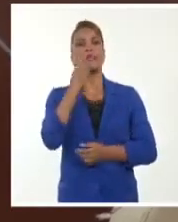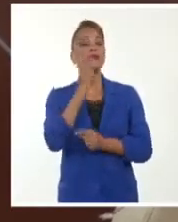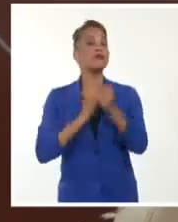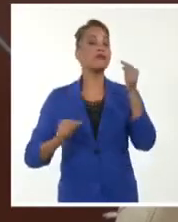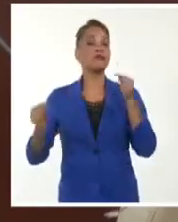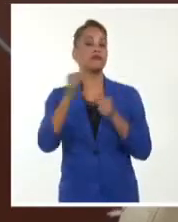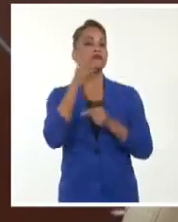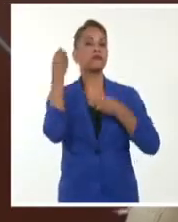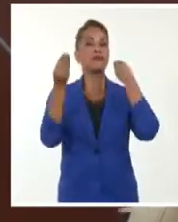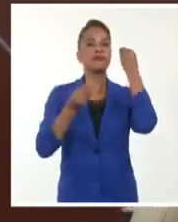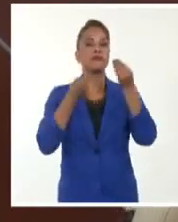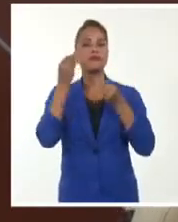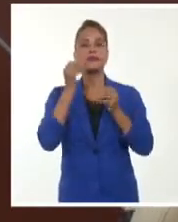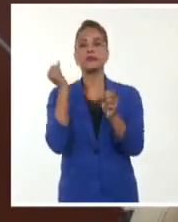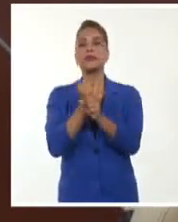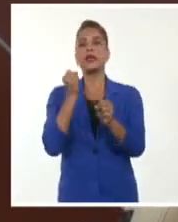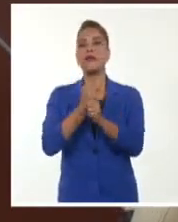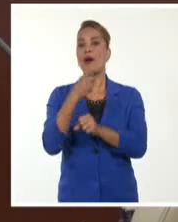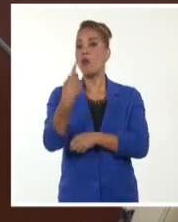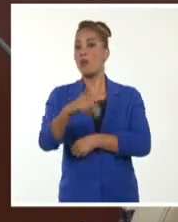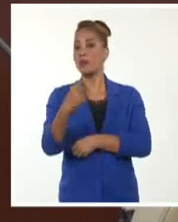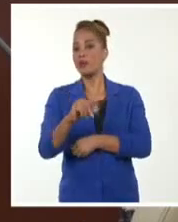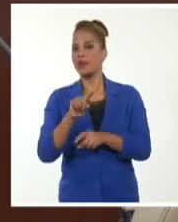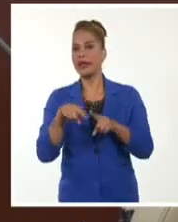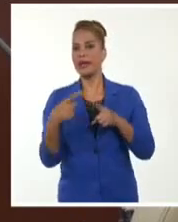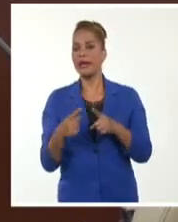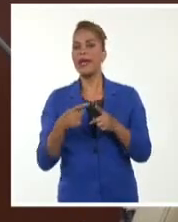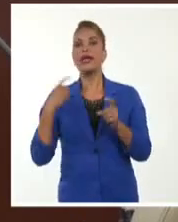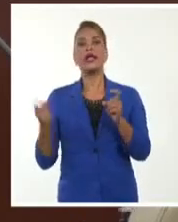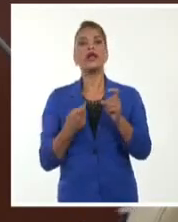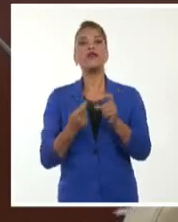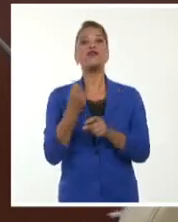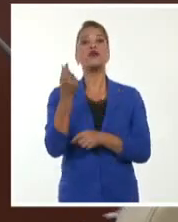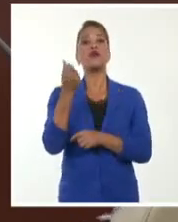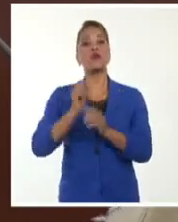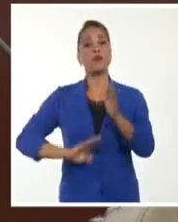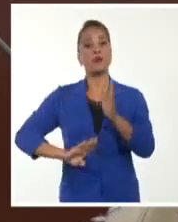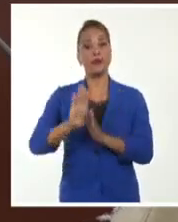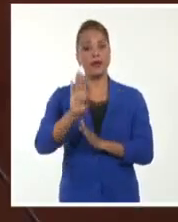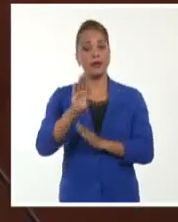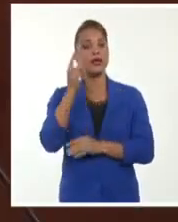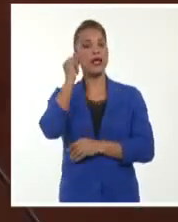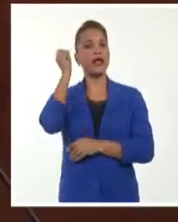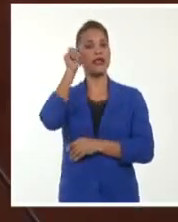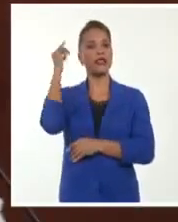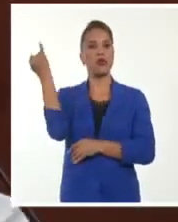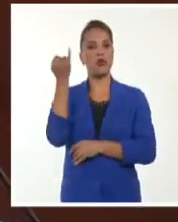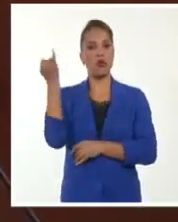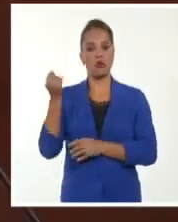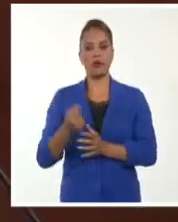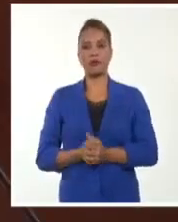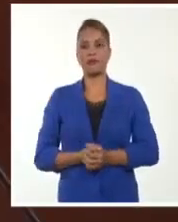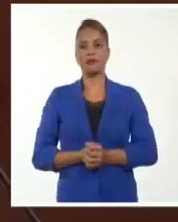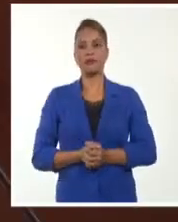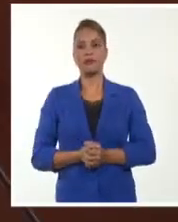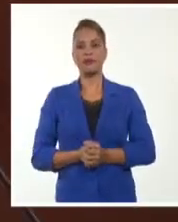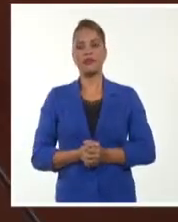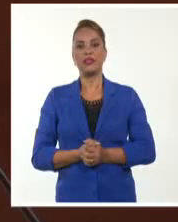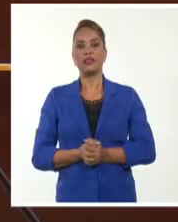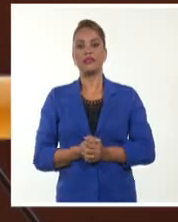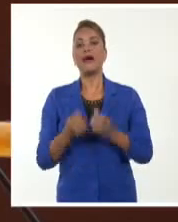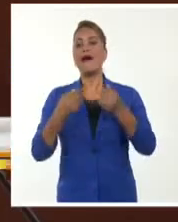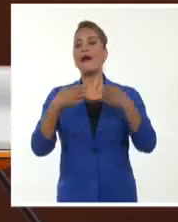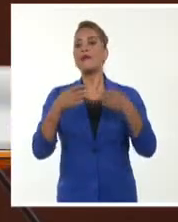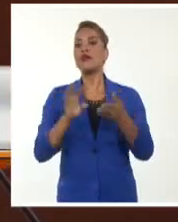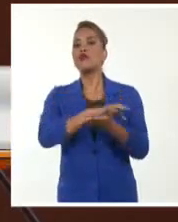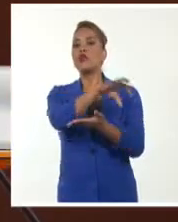los análisis y en el trabajo práctico la batalla económica y la batalla ideológica. Se han abierto espacios que se han